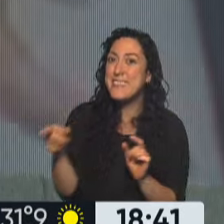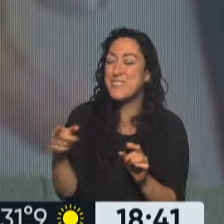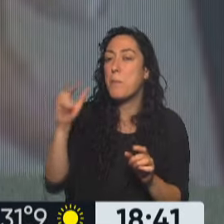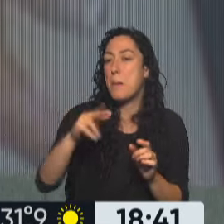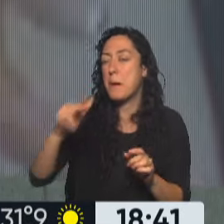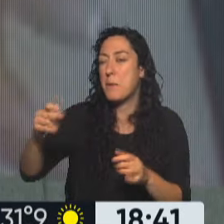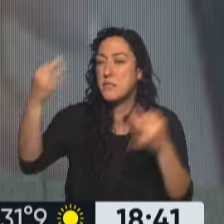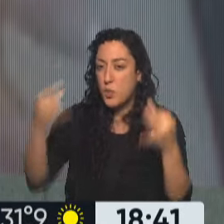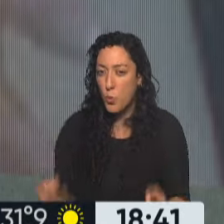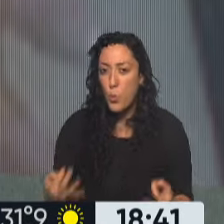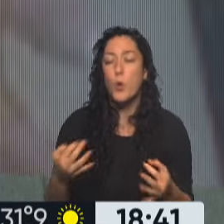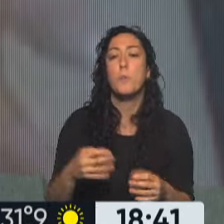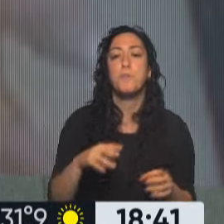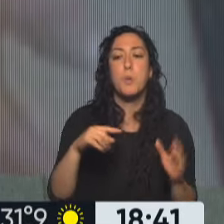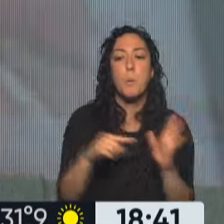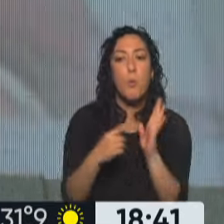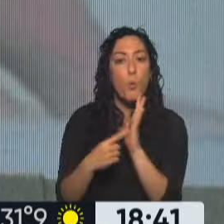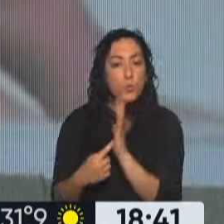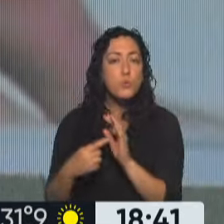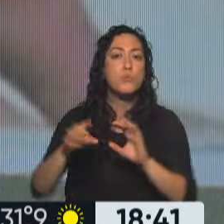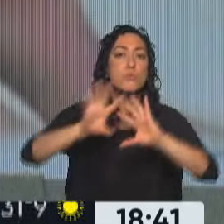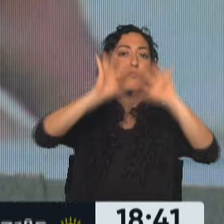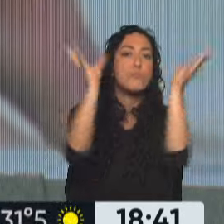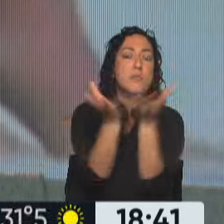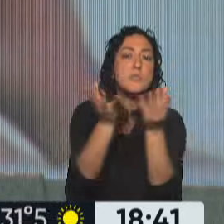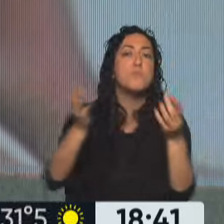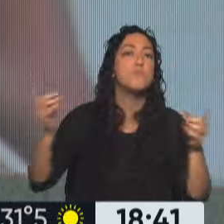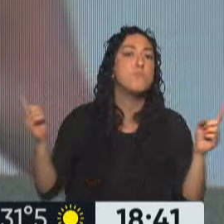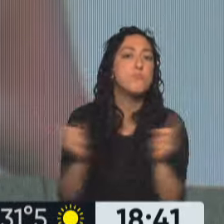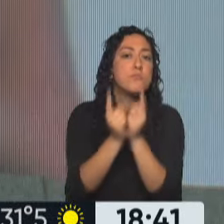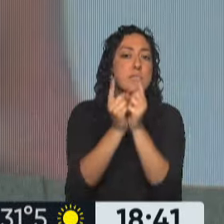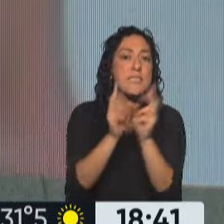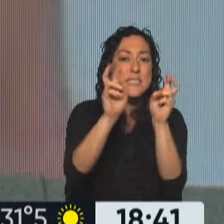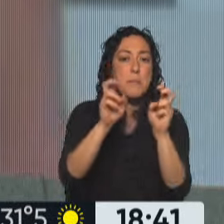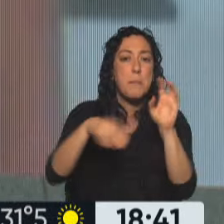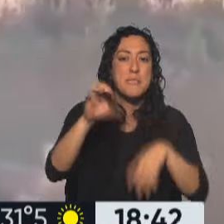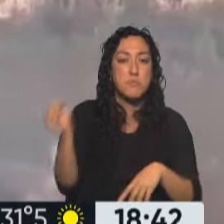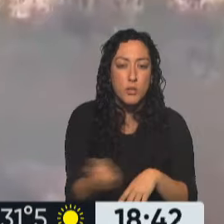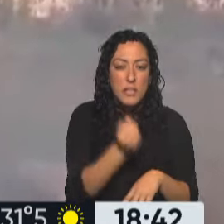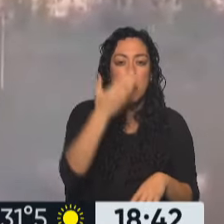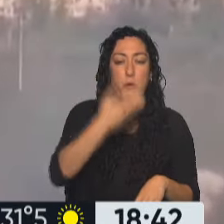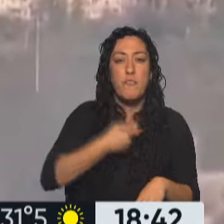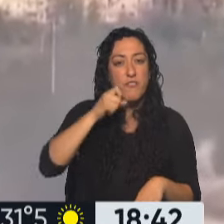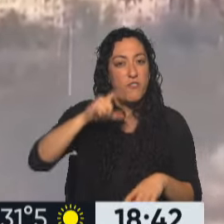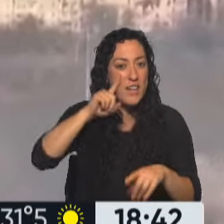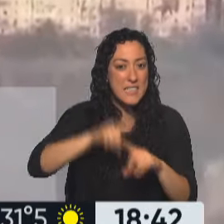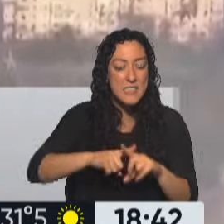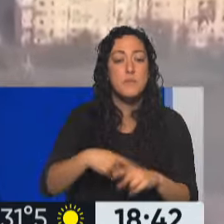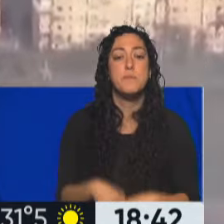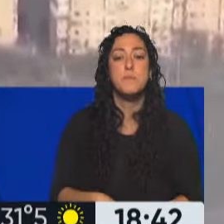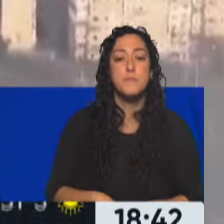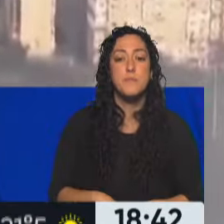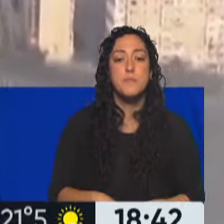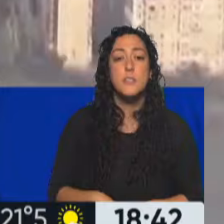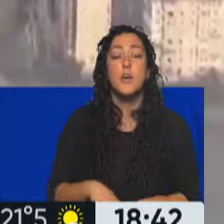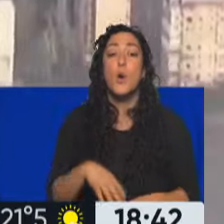seguimos repasando los principales temas del mundo, este resumen, y luego Félix Taylor le adelanta lo que viene. Rusia captura una ciudad